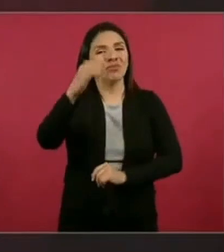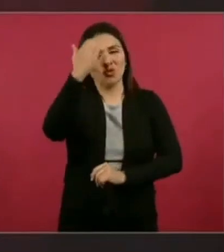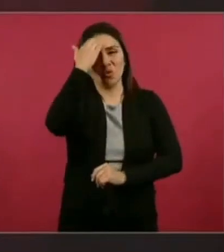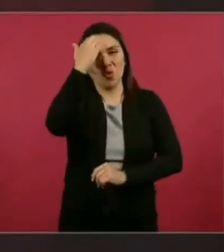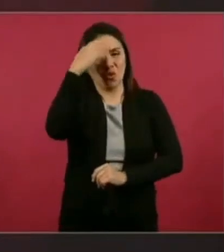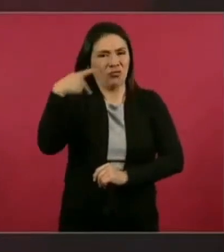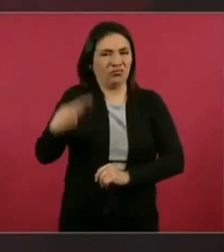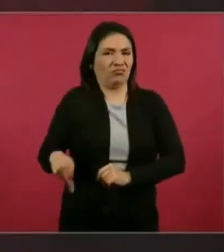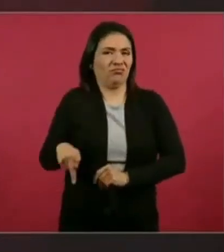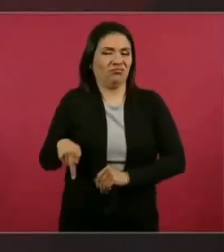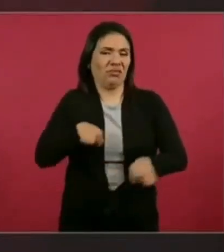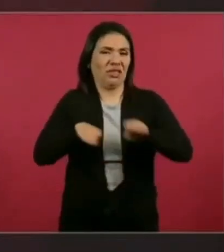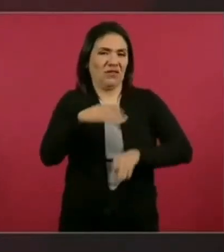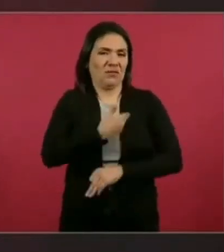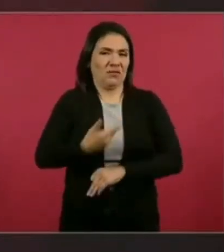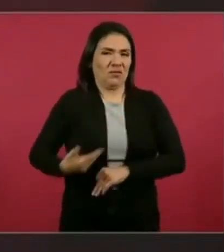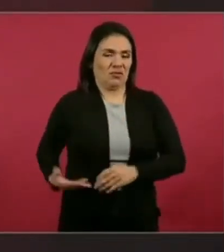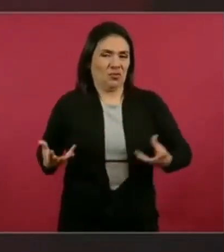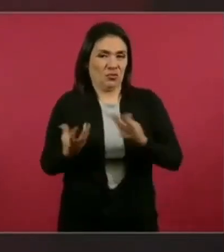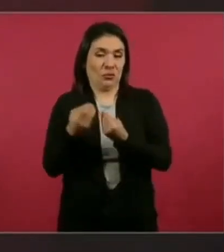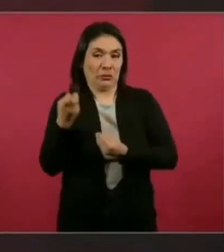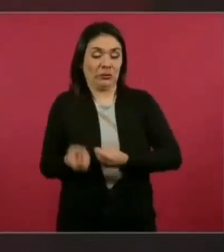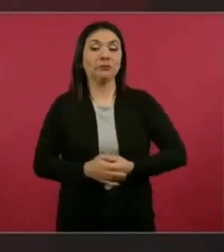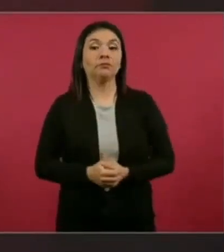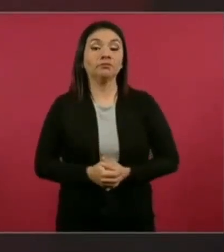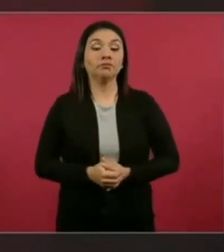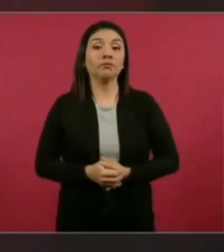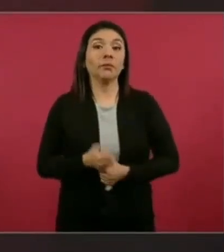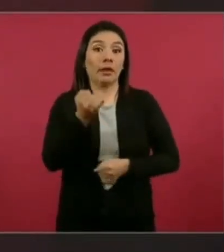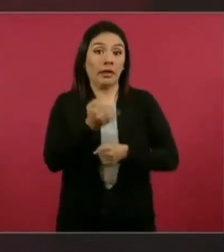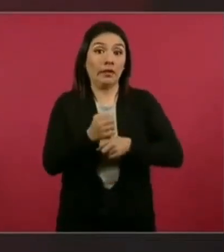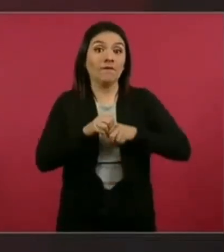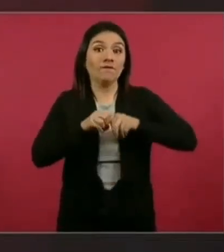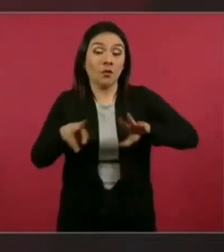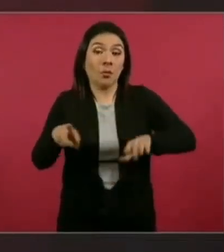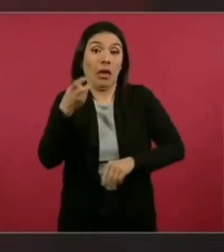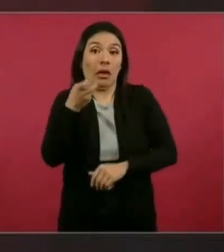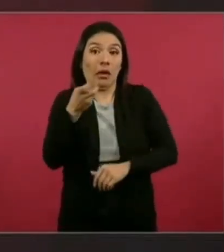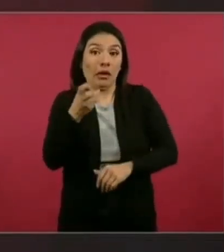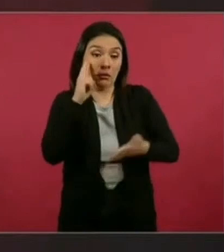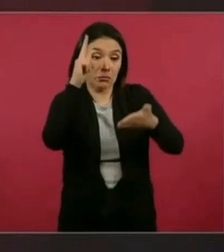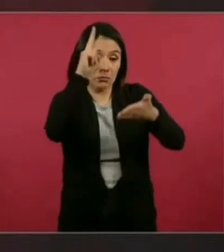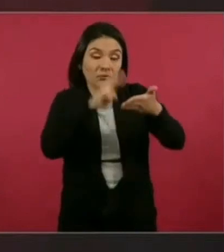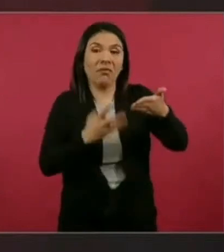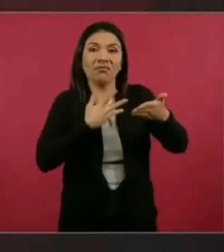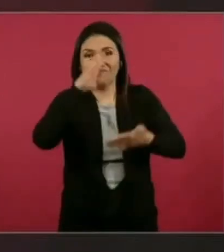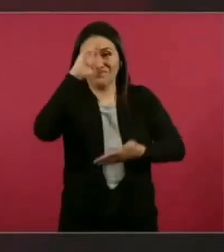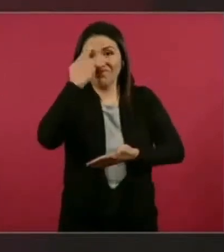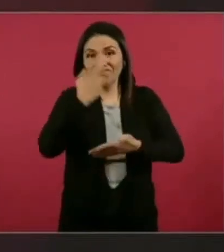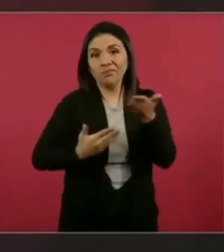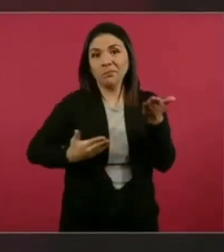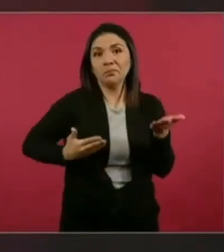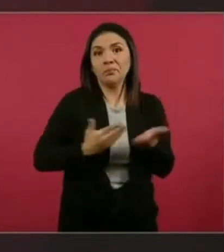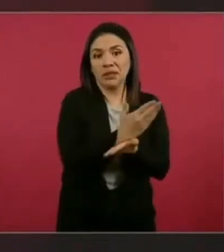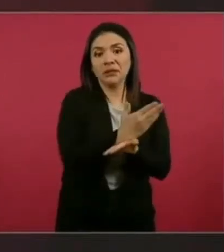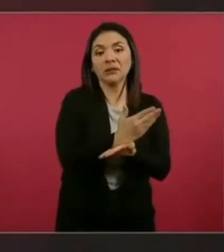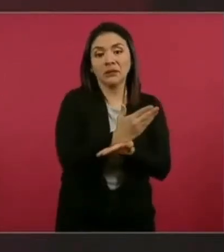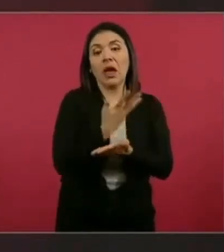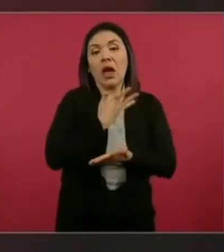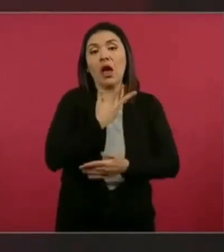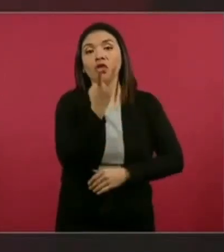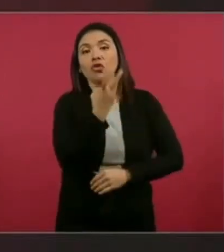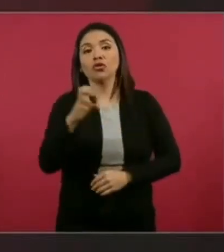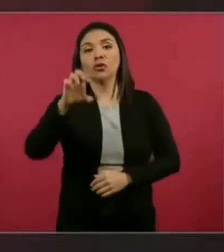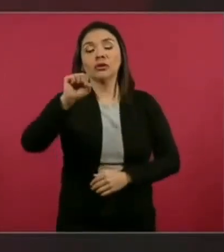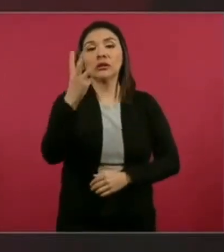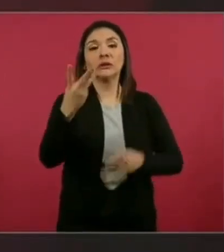la fuente presidencial. Estos son los datos que fueron vulnerados, digamos, de estas